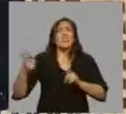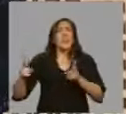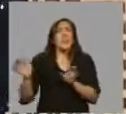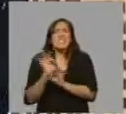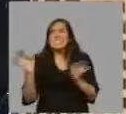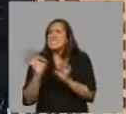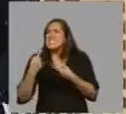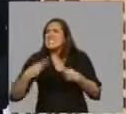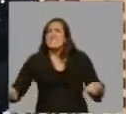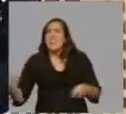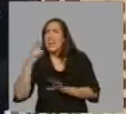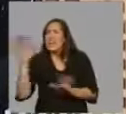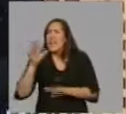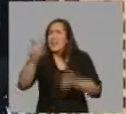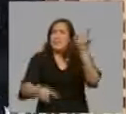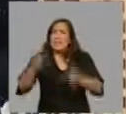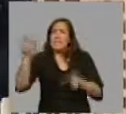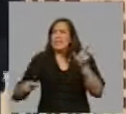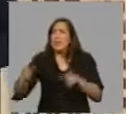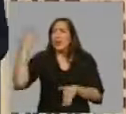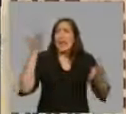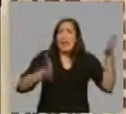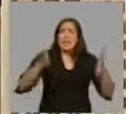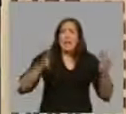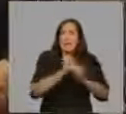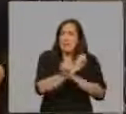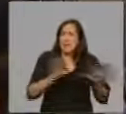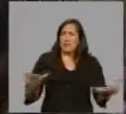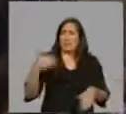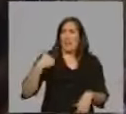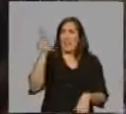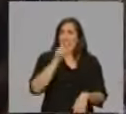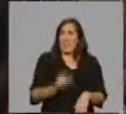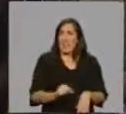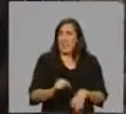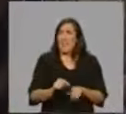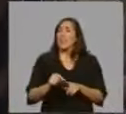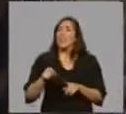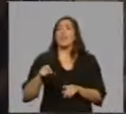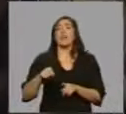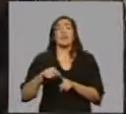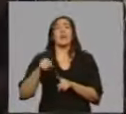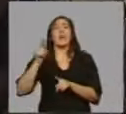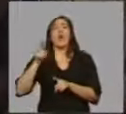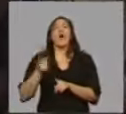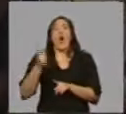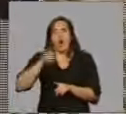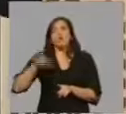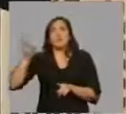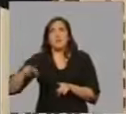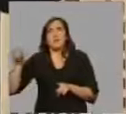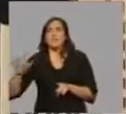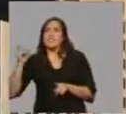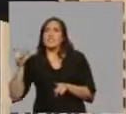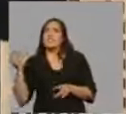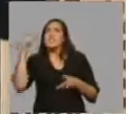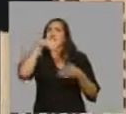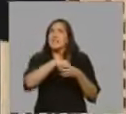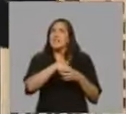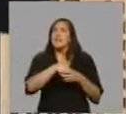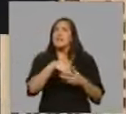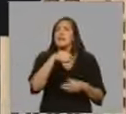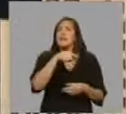absolutamente nada que ver durante esa etapa trágica que vivió la República Argentina, y los que hayan tenido que ver pagarán sus